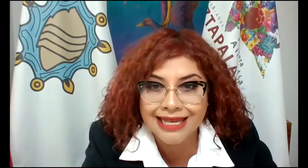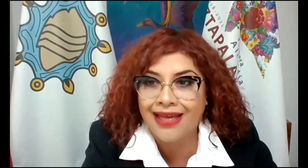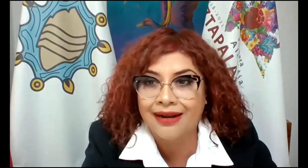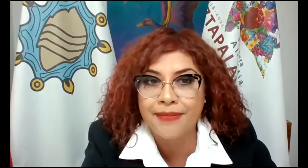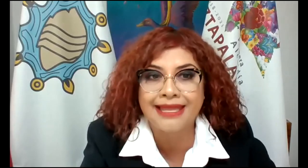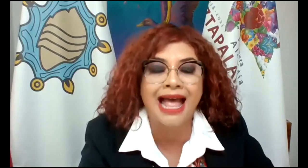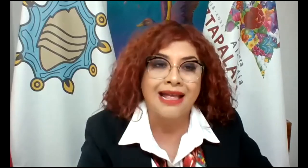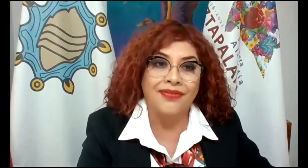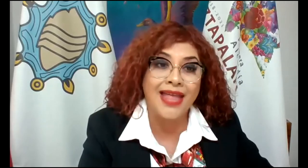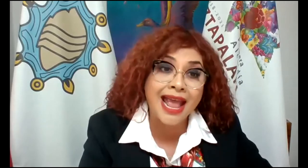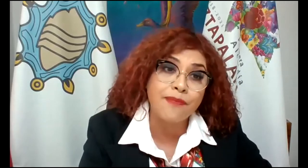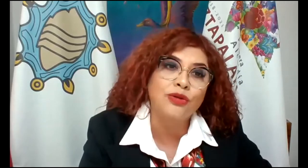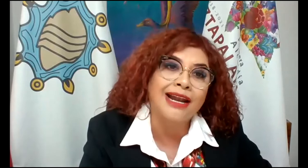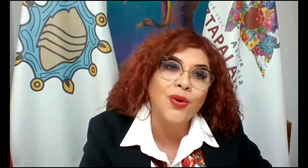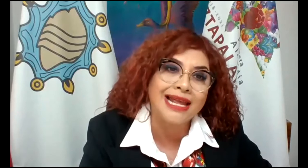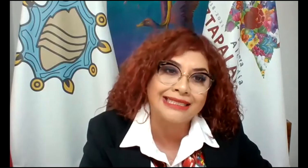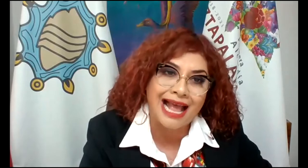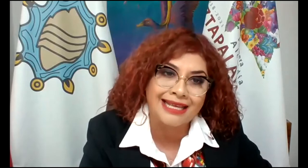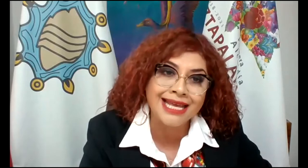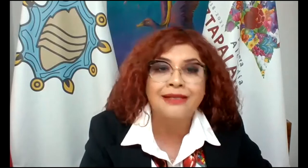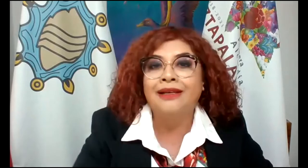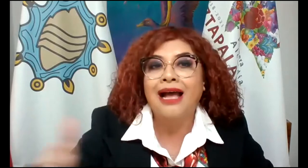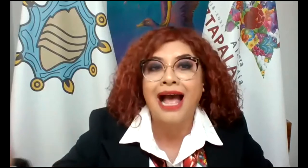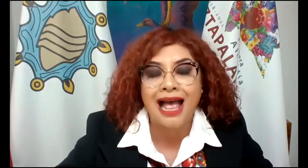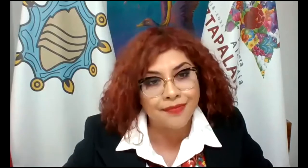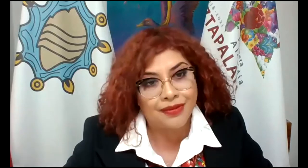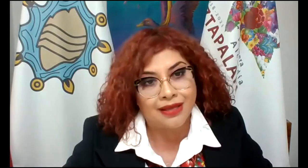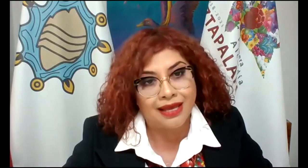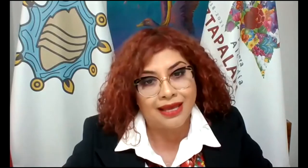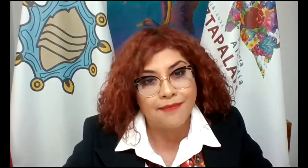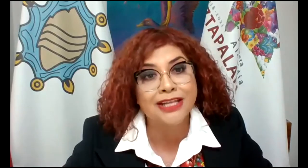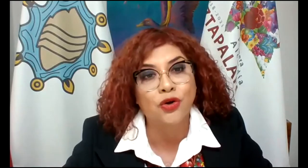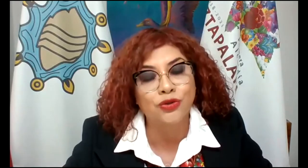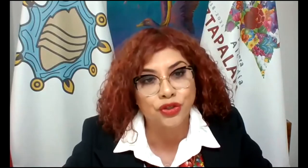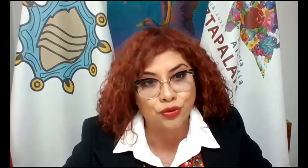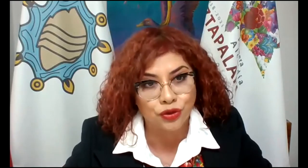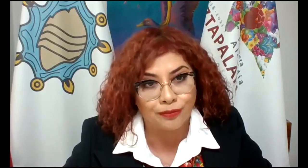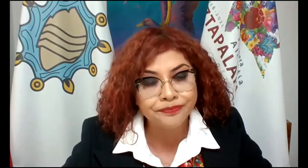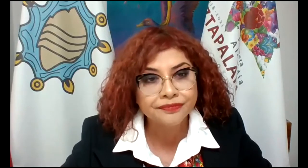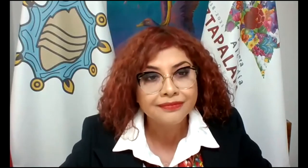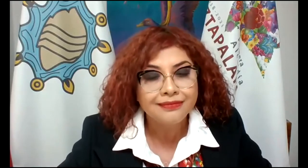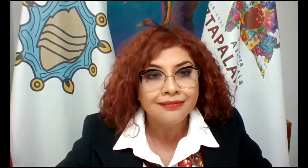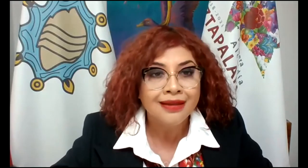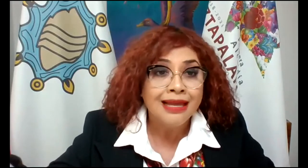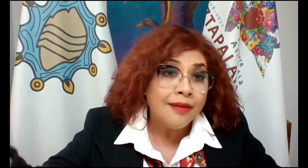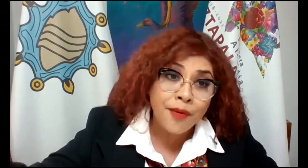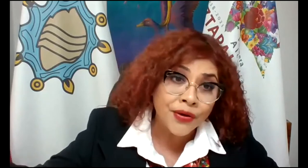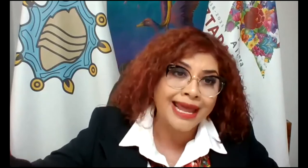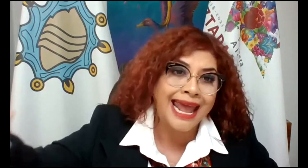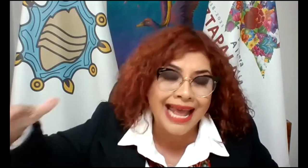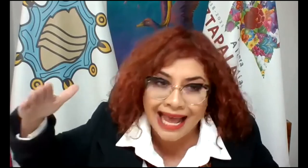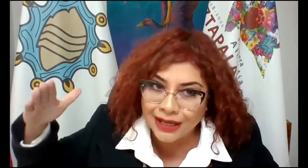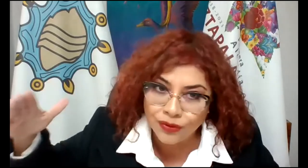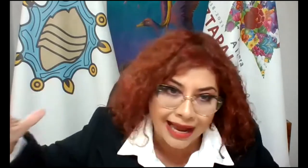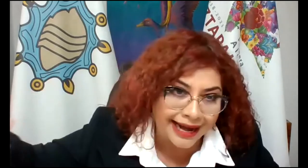la calzada Ermita de Plutarco Elías Calles a Metro Constitución,